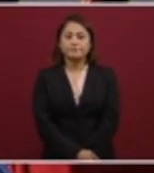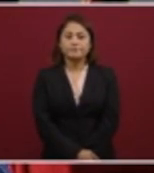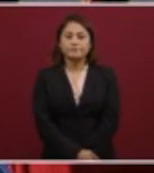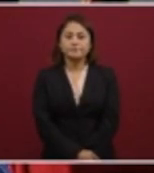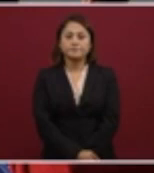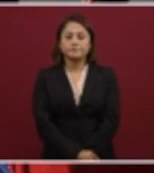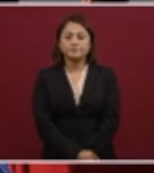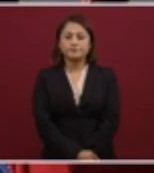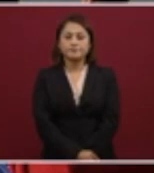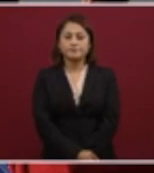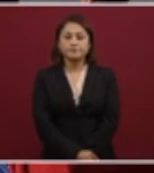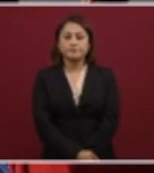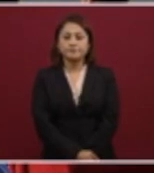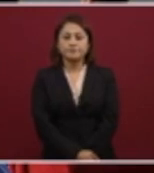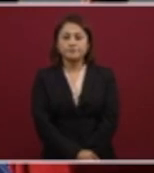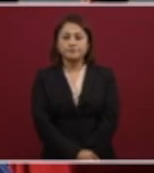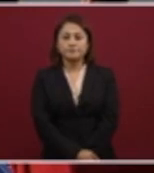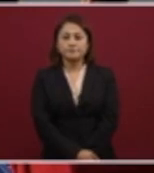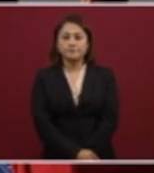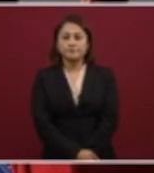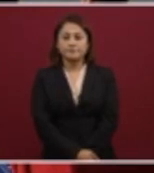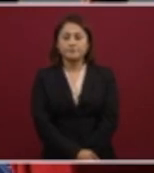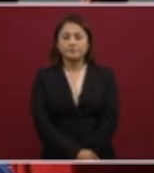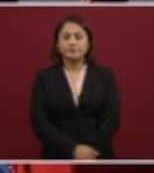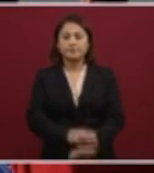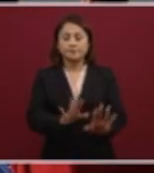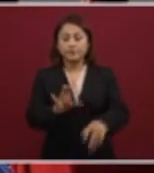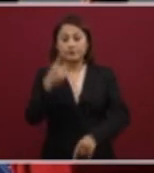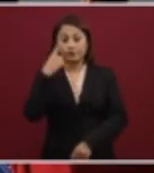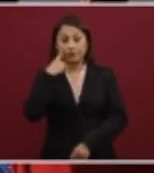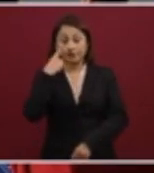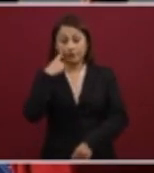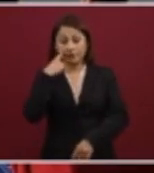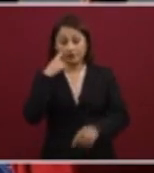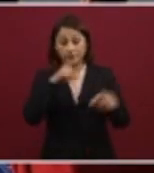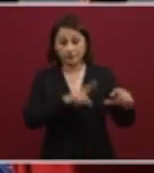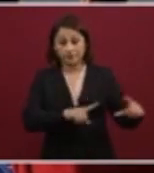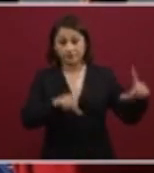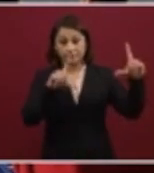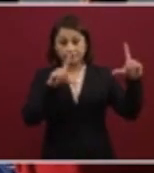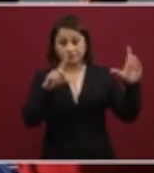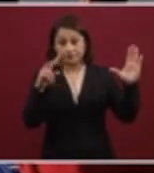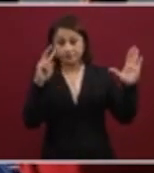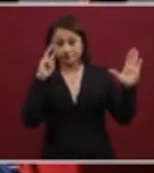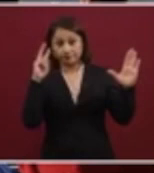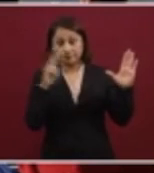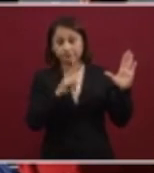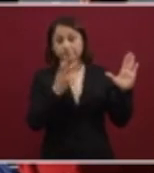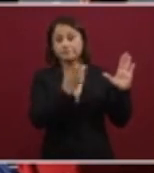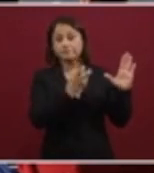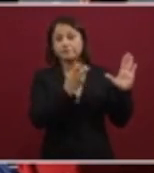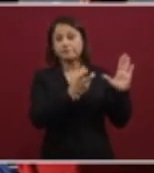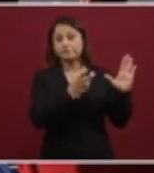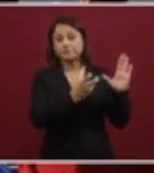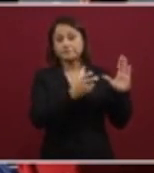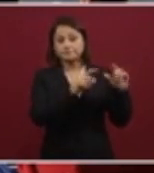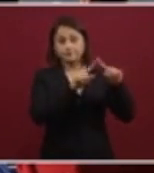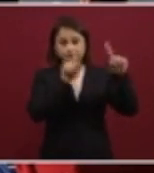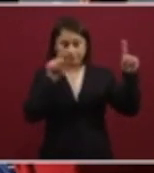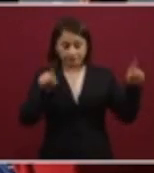Ahí, adelante, adelante. Mire, ahí, sí, pásalo. Ahí, ahí nada más. Para mí.